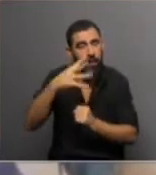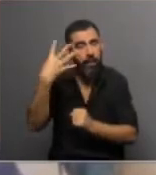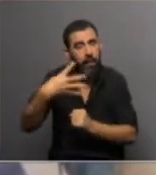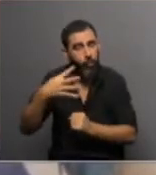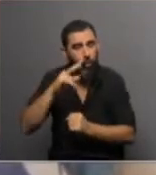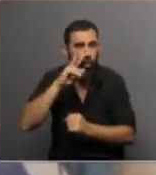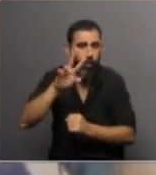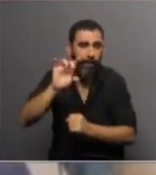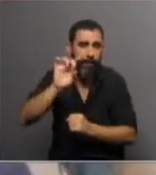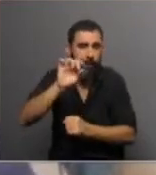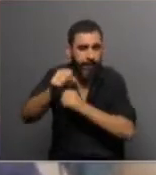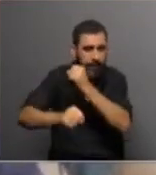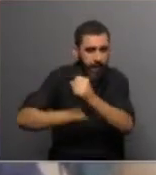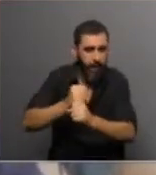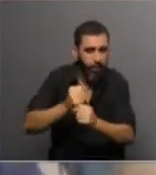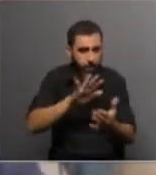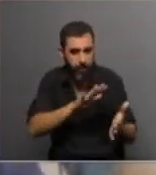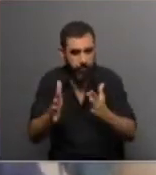2014, 2015.